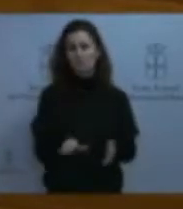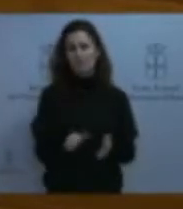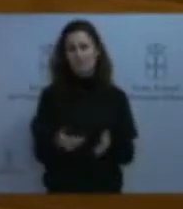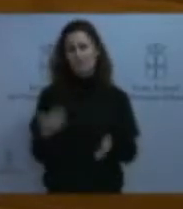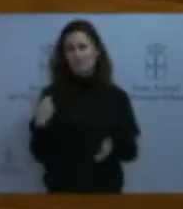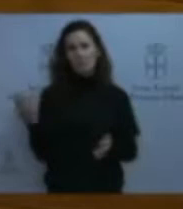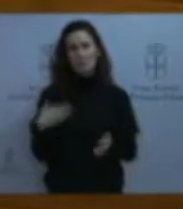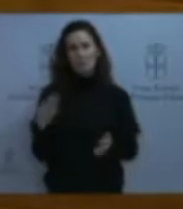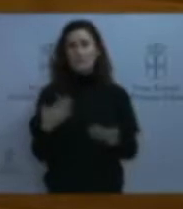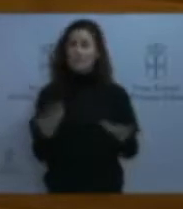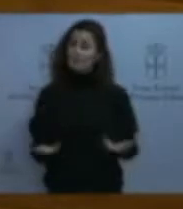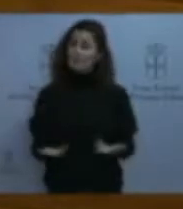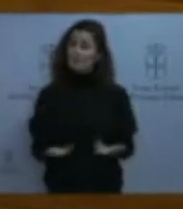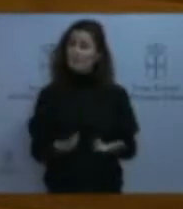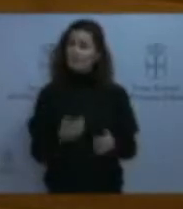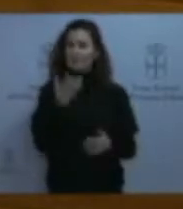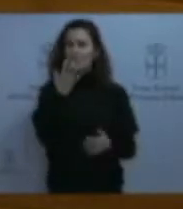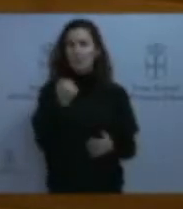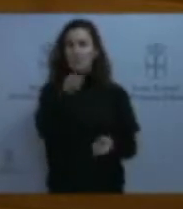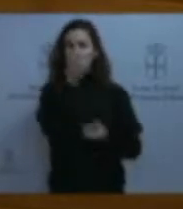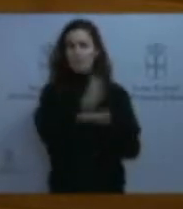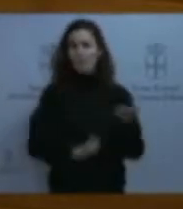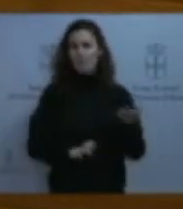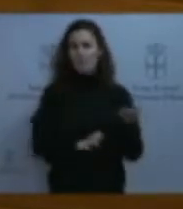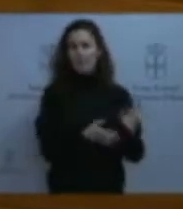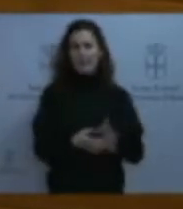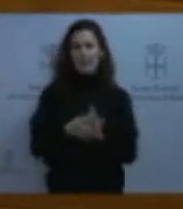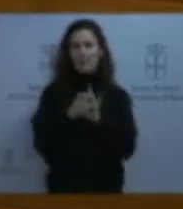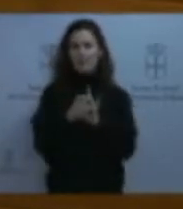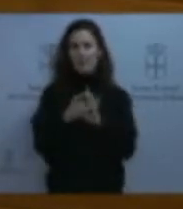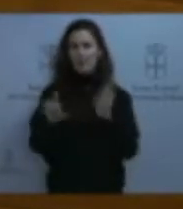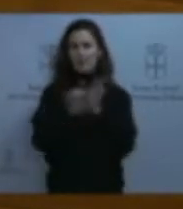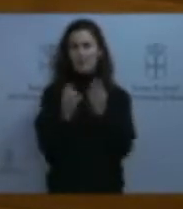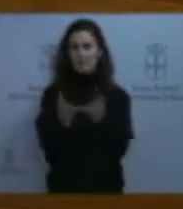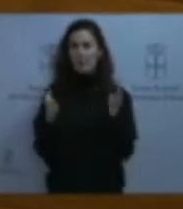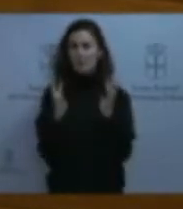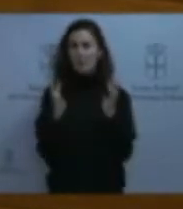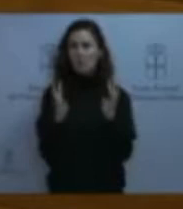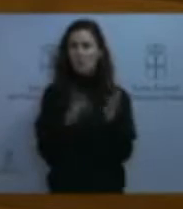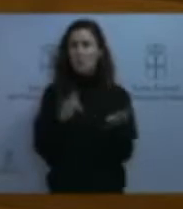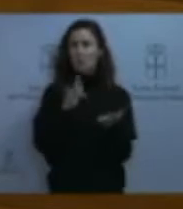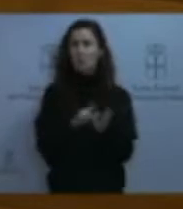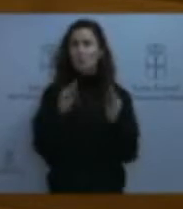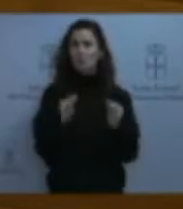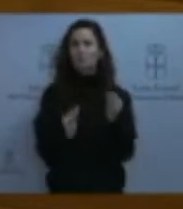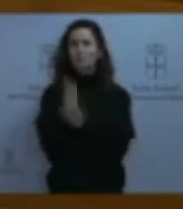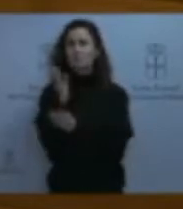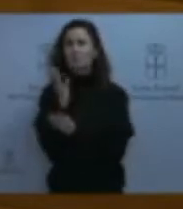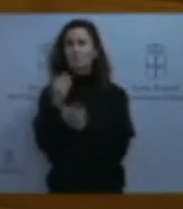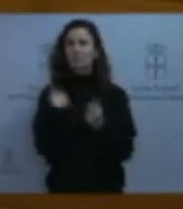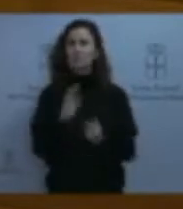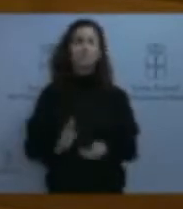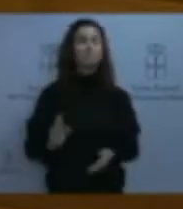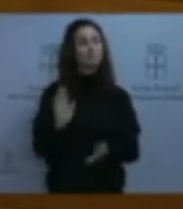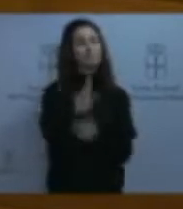anteriores. Por lo tanto, ya le digo, si usted dispone de algún informe que vincule la reforma de la ley de acotamientos con esta ola de incendios, póngalo de inmediato encima de la